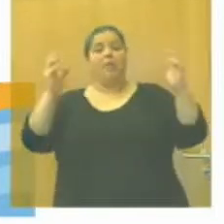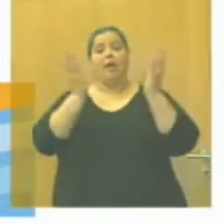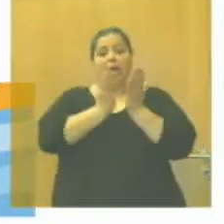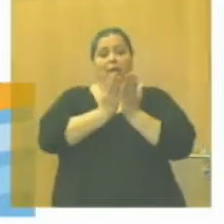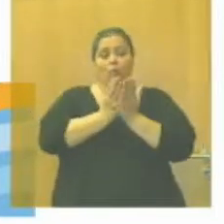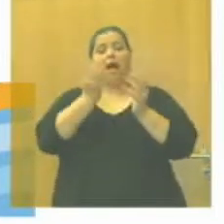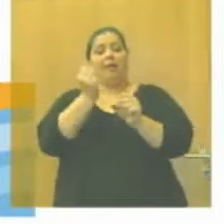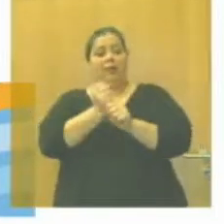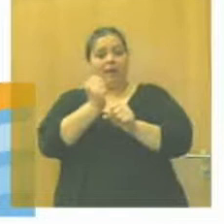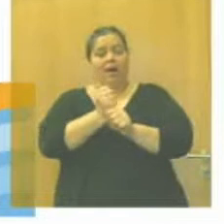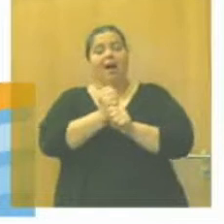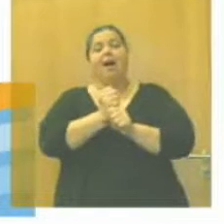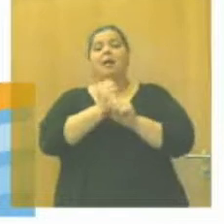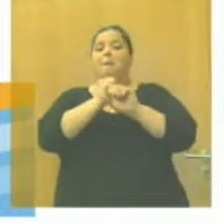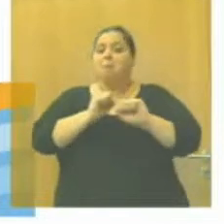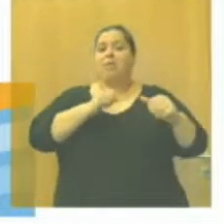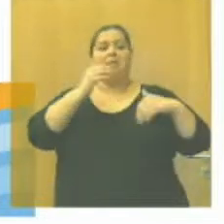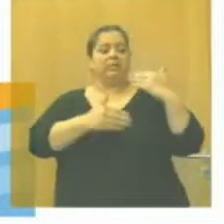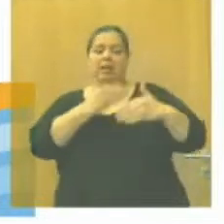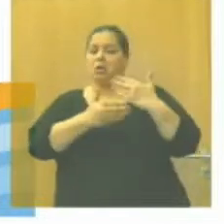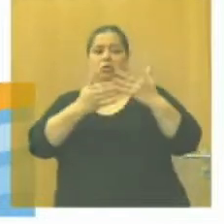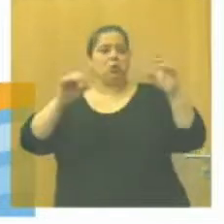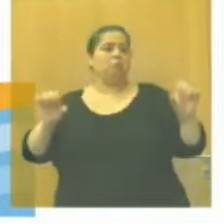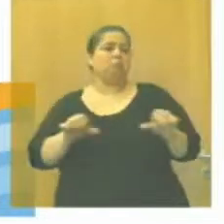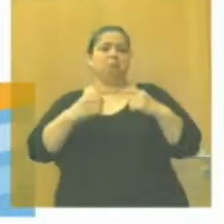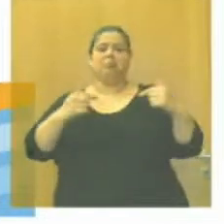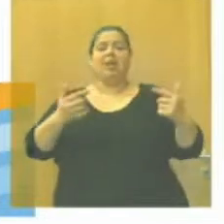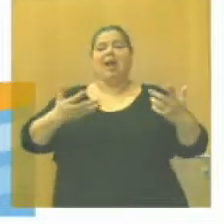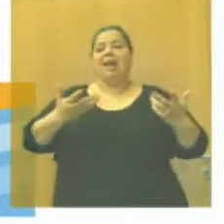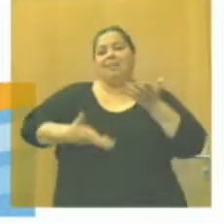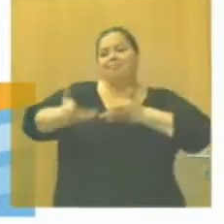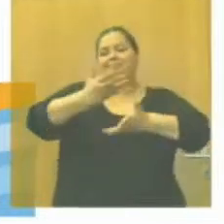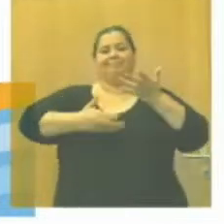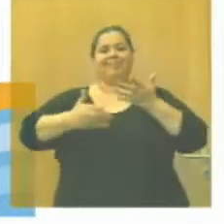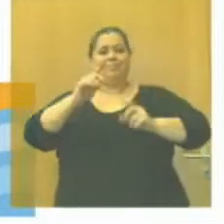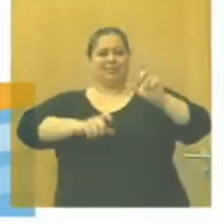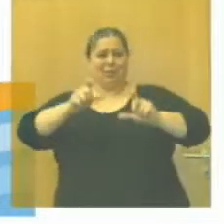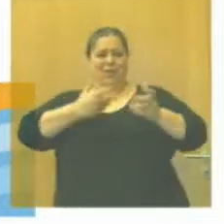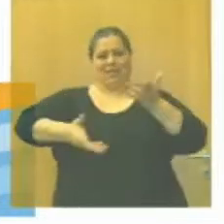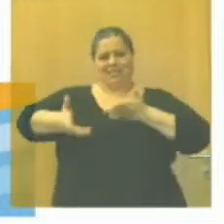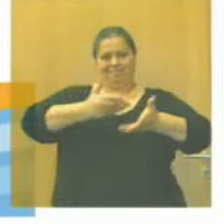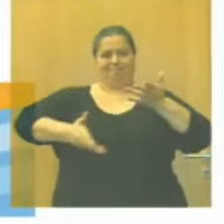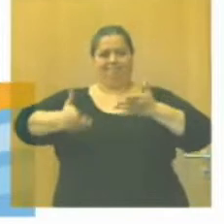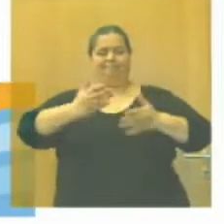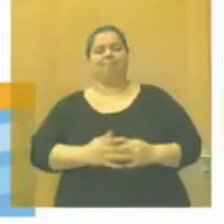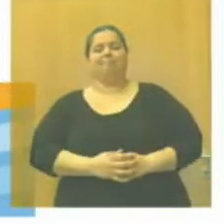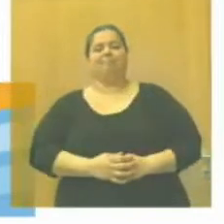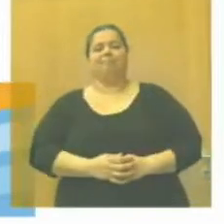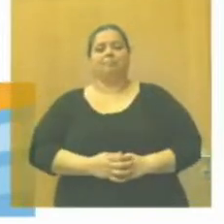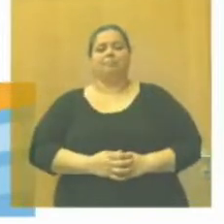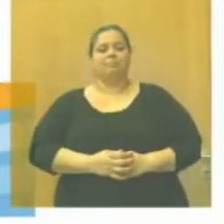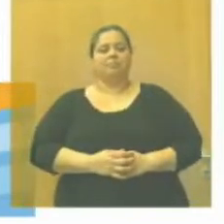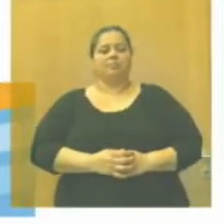estudiar, trabajar, poder desarrollar sus habilidades socioemocionales, interactuar con otros.